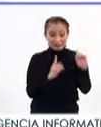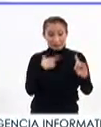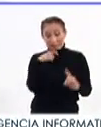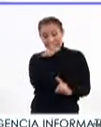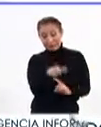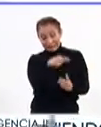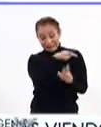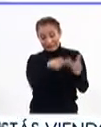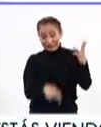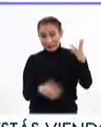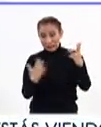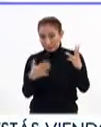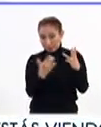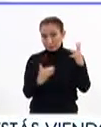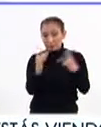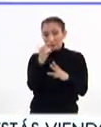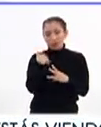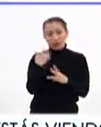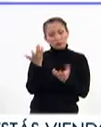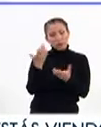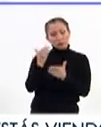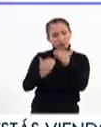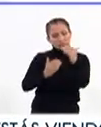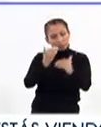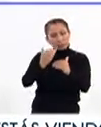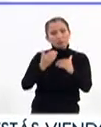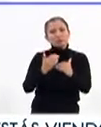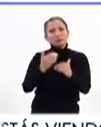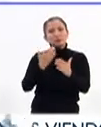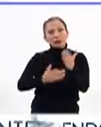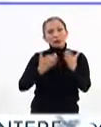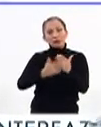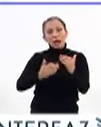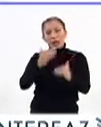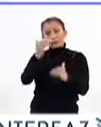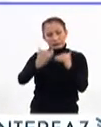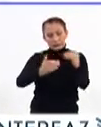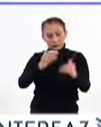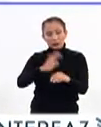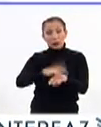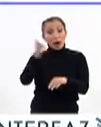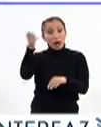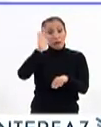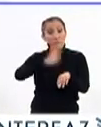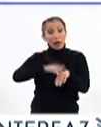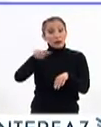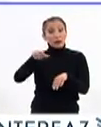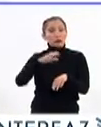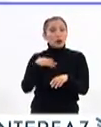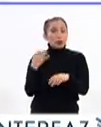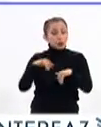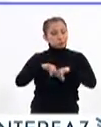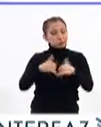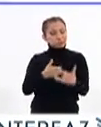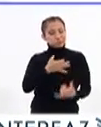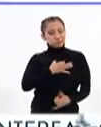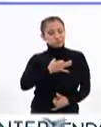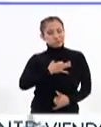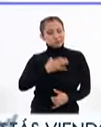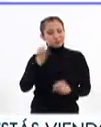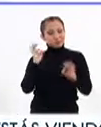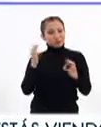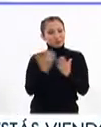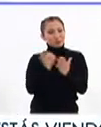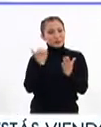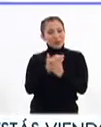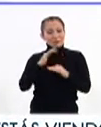deportistas en estos rubros, pero hace falta desarrollarlos. Ojalá que con estas estrategias tengamos medallistas el día de mañana. Así es,